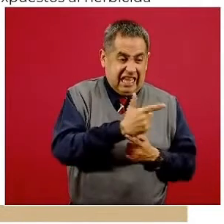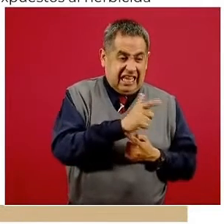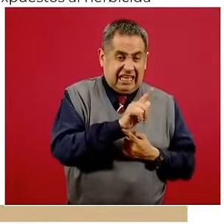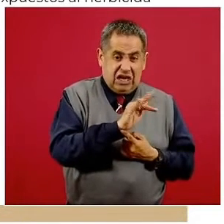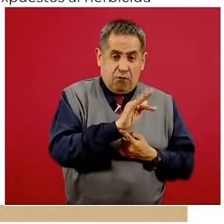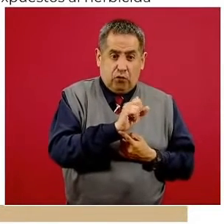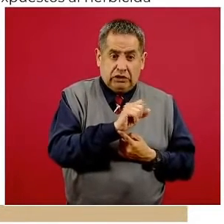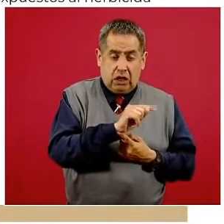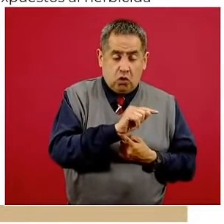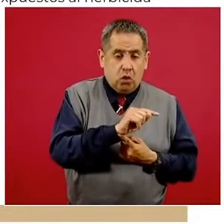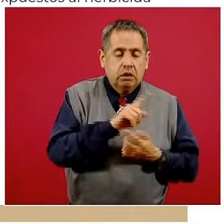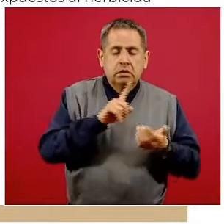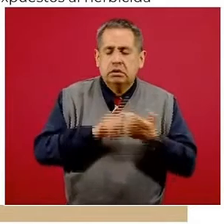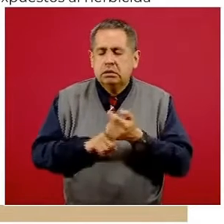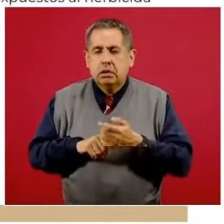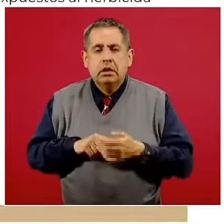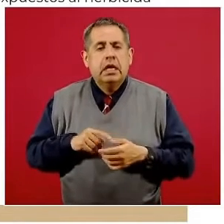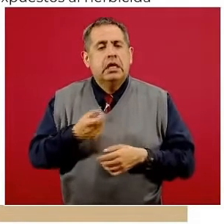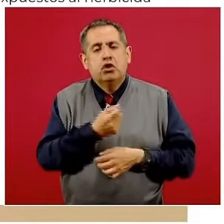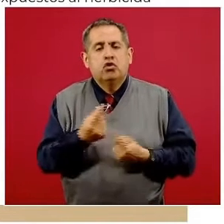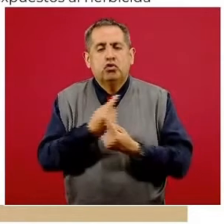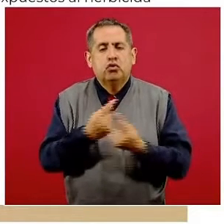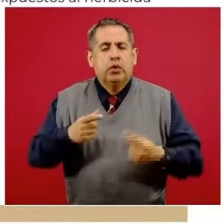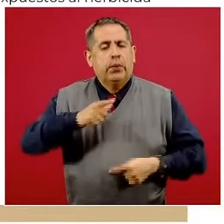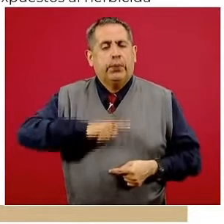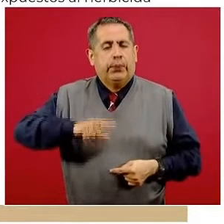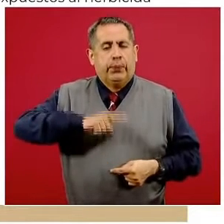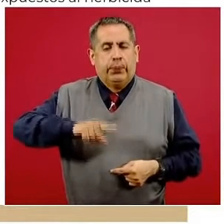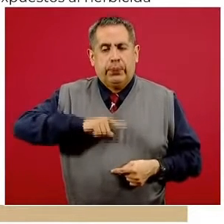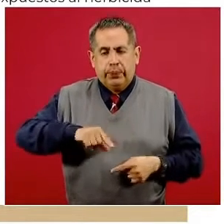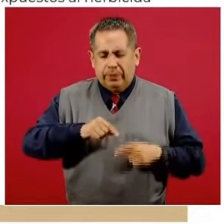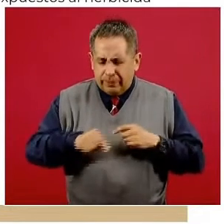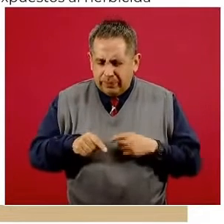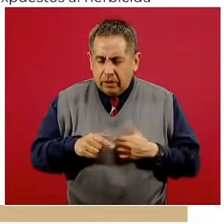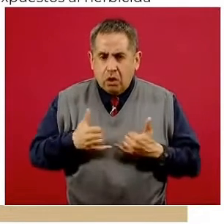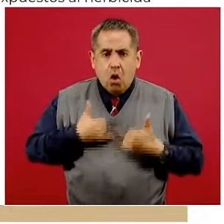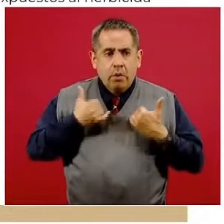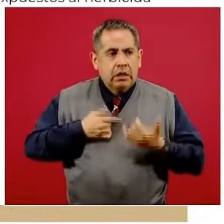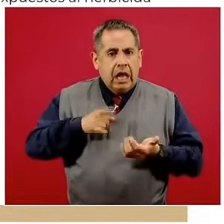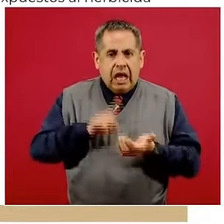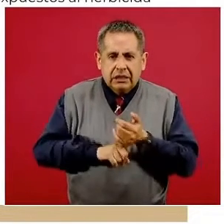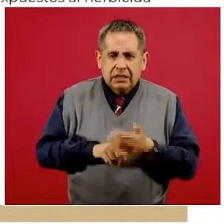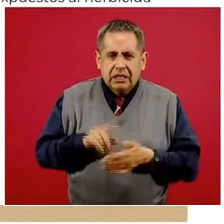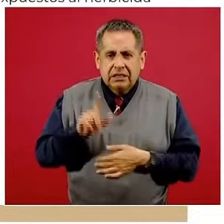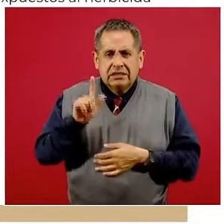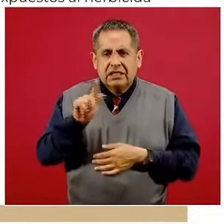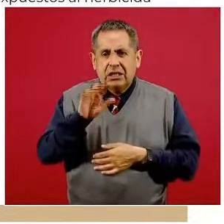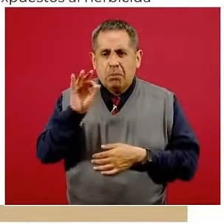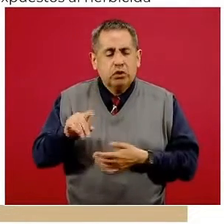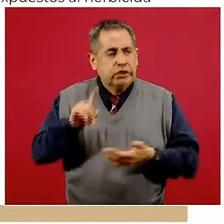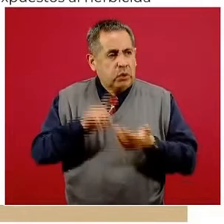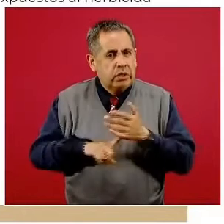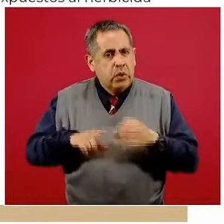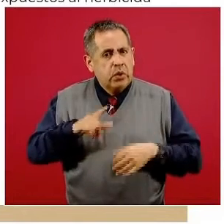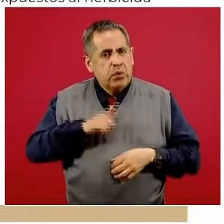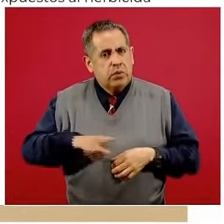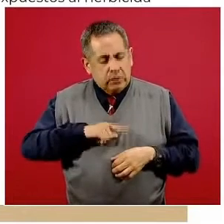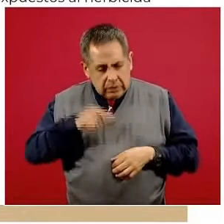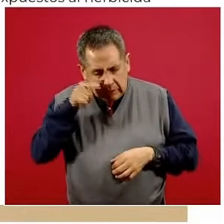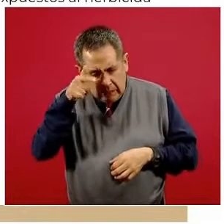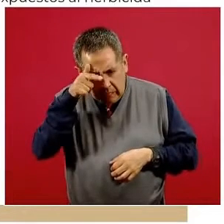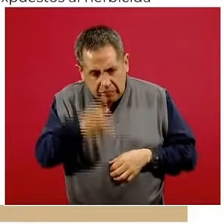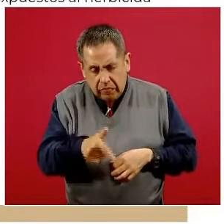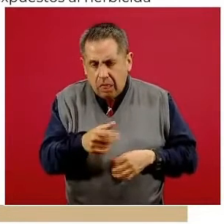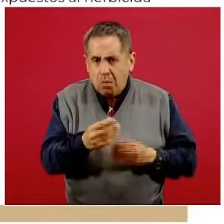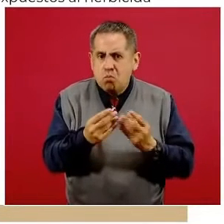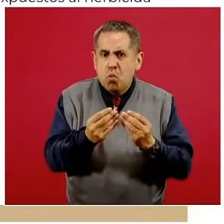llegado a encontrarse, por ejemplo, en la orina, en muestras de orina de adolescentes, en 70% a concentraciones muy,